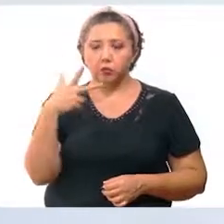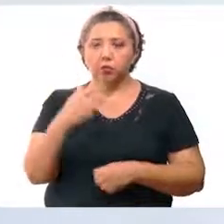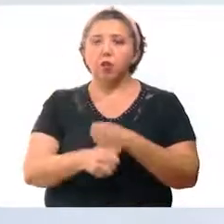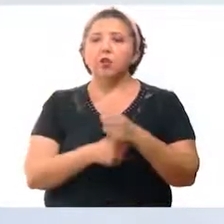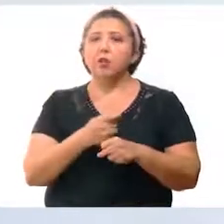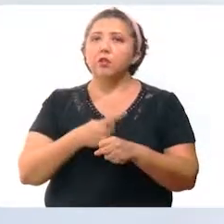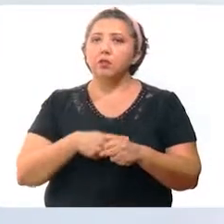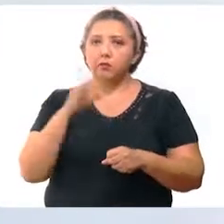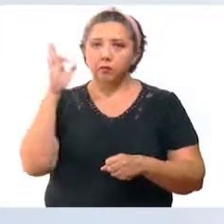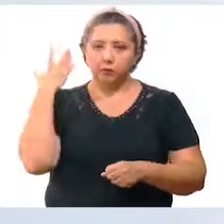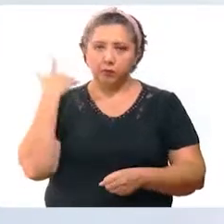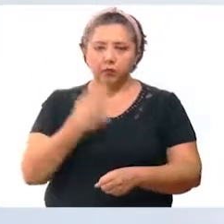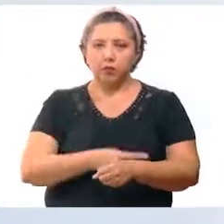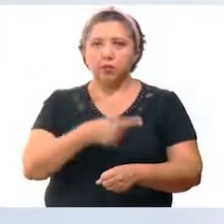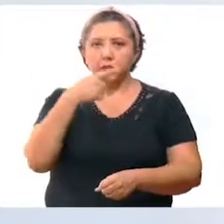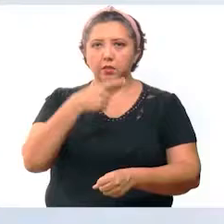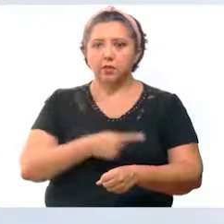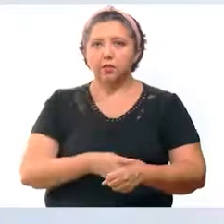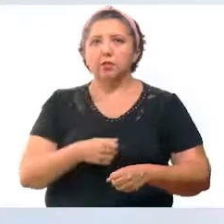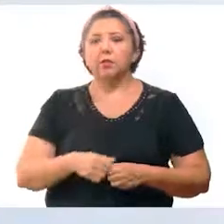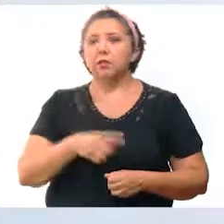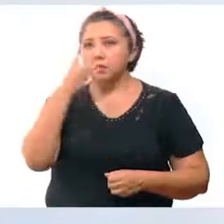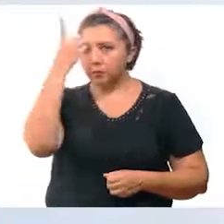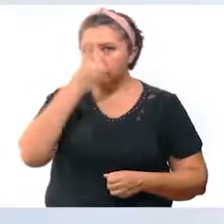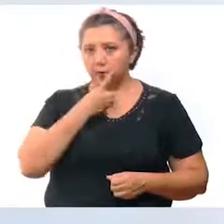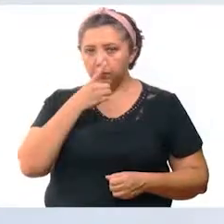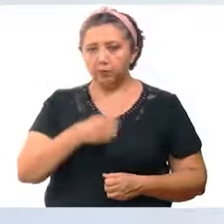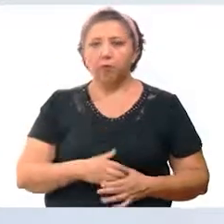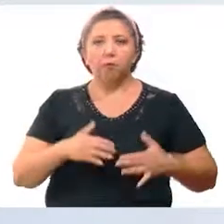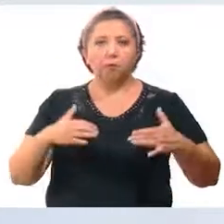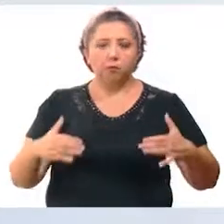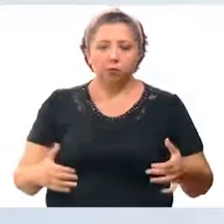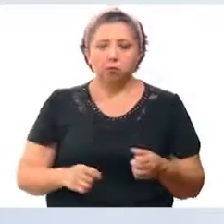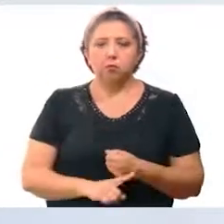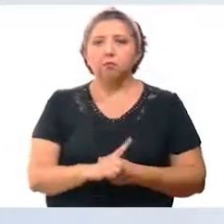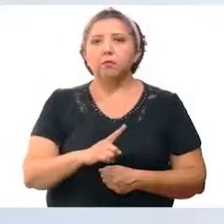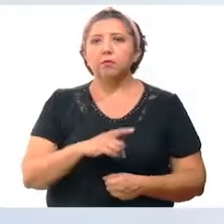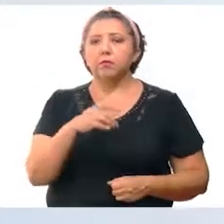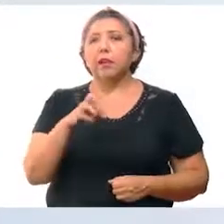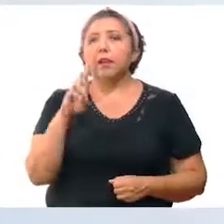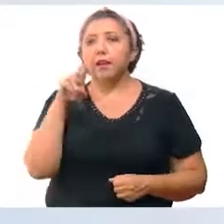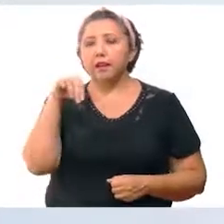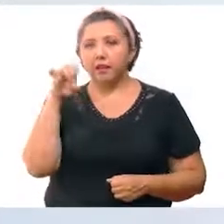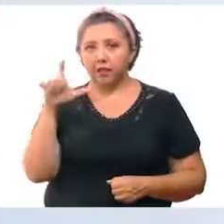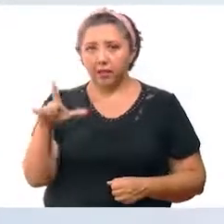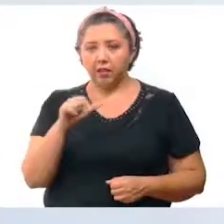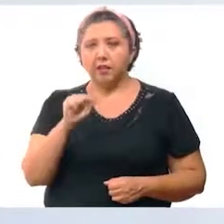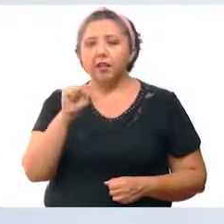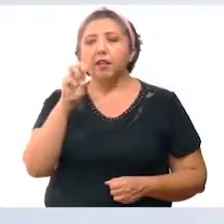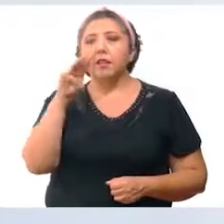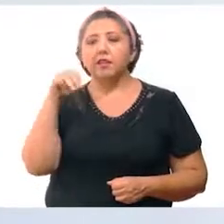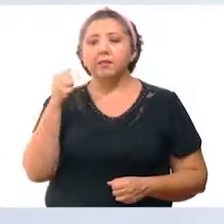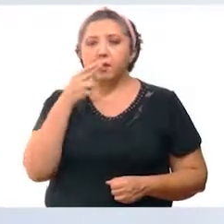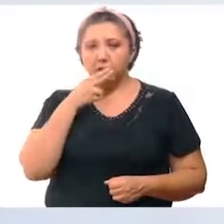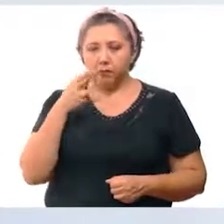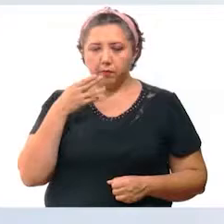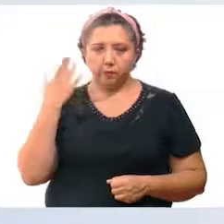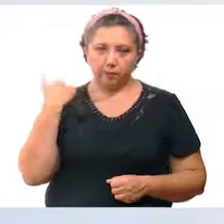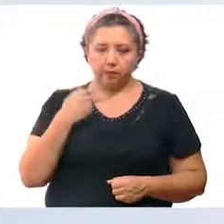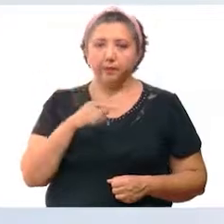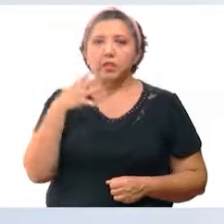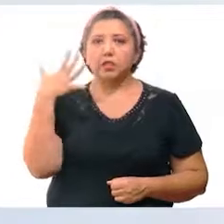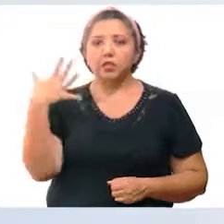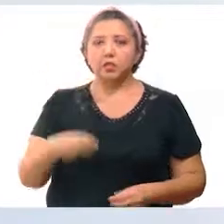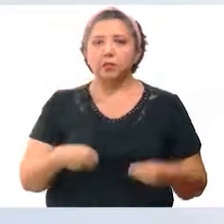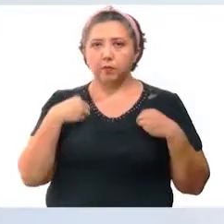Sus principales enfermedades fueron hipertensión arterial, diabetes mellitus, obesidad, insuficiencia renal crónica, asma y tabaquismo.